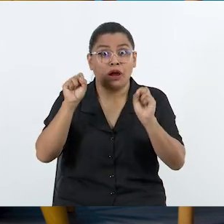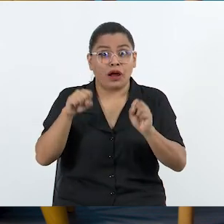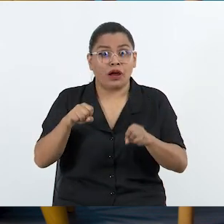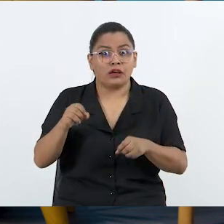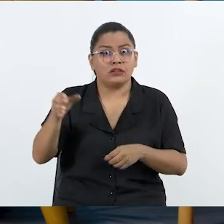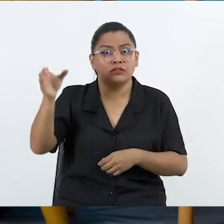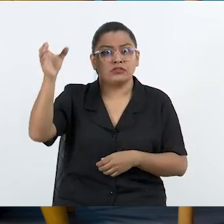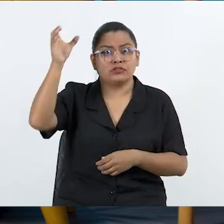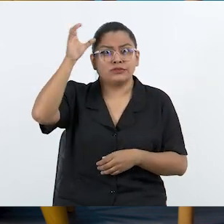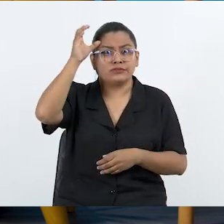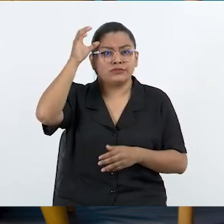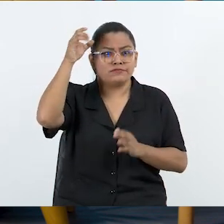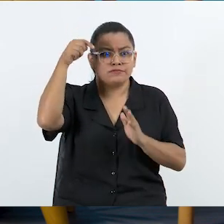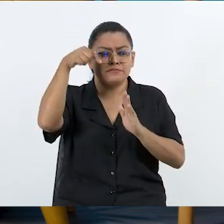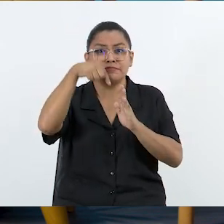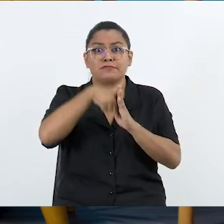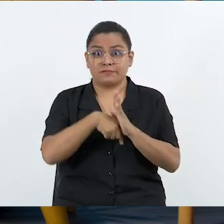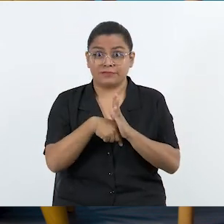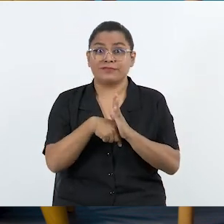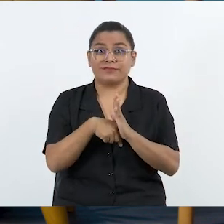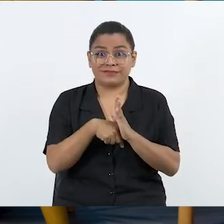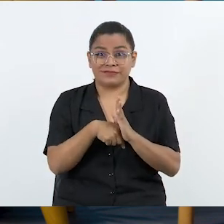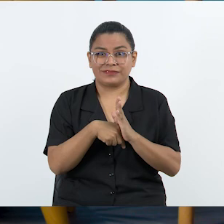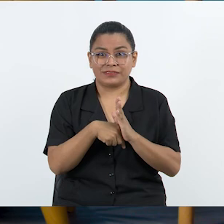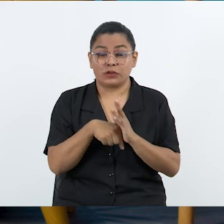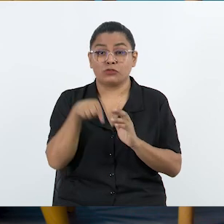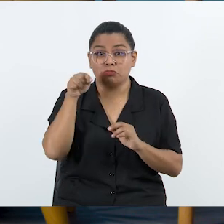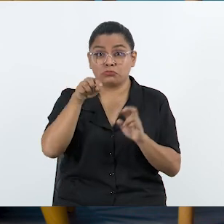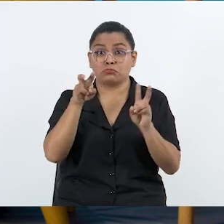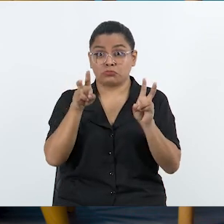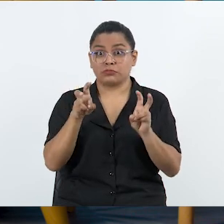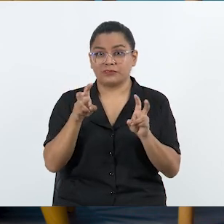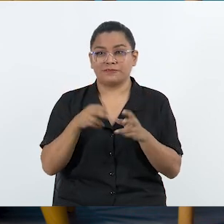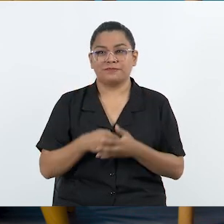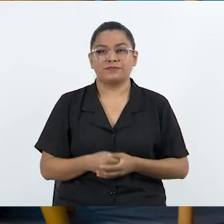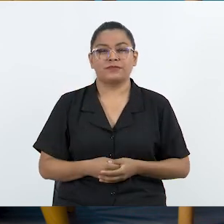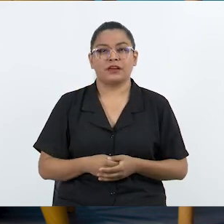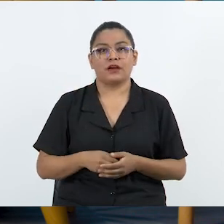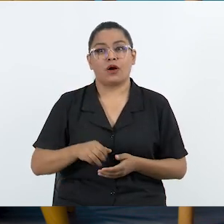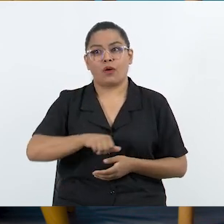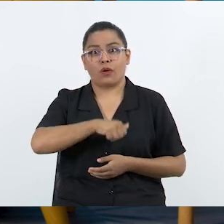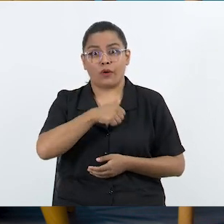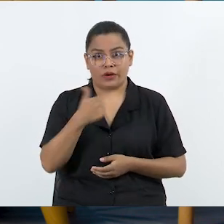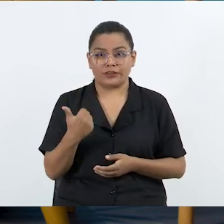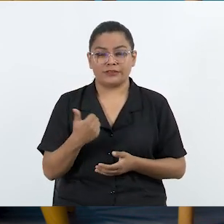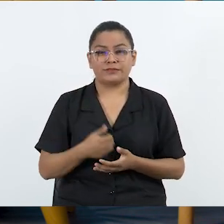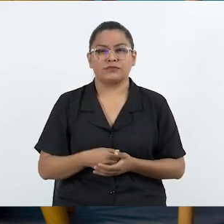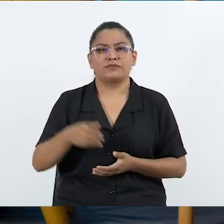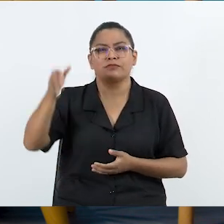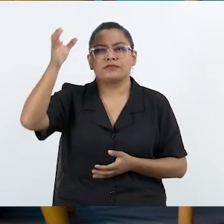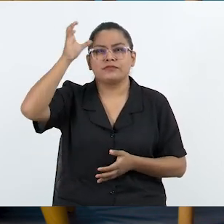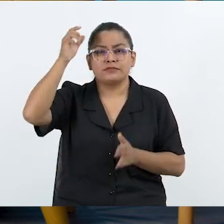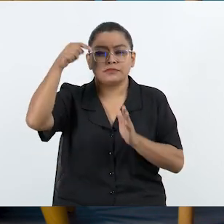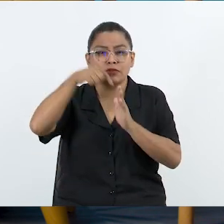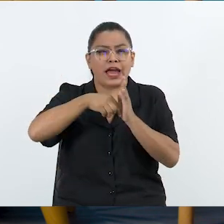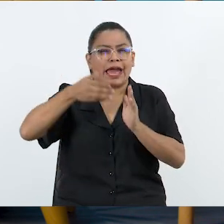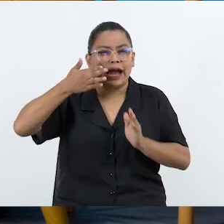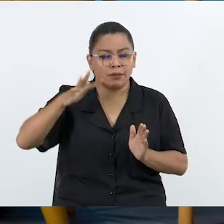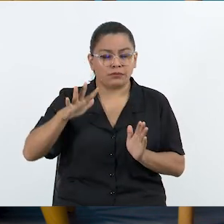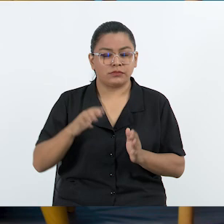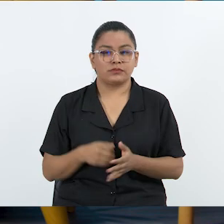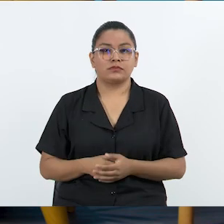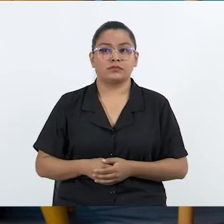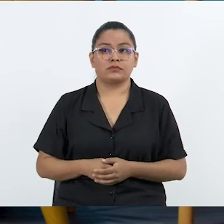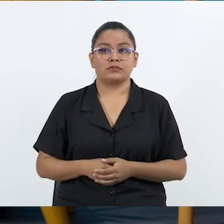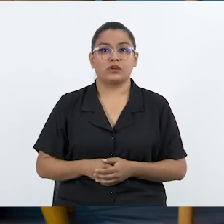has adquirido conocimiento profundo sobre dicho tema. Otra situación de conocimiento profundo